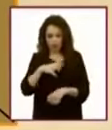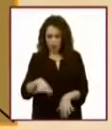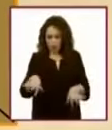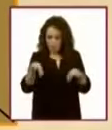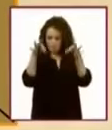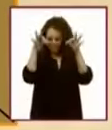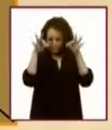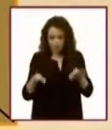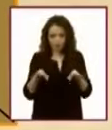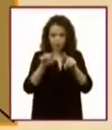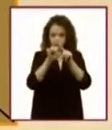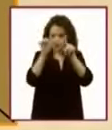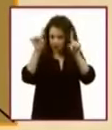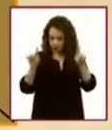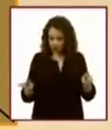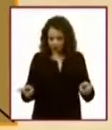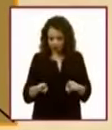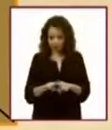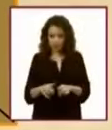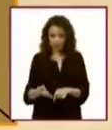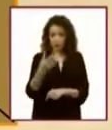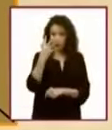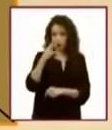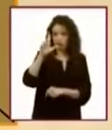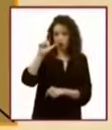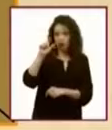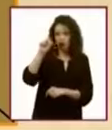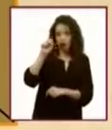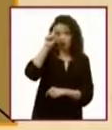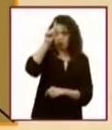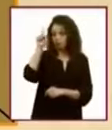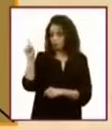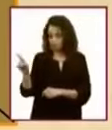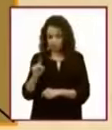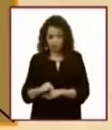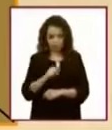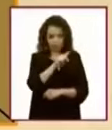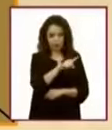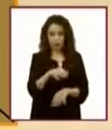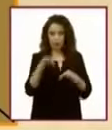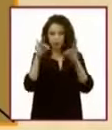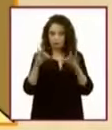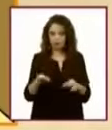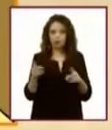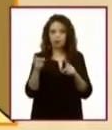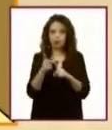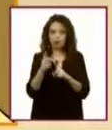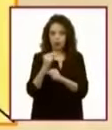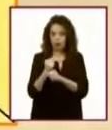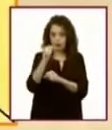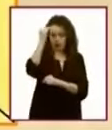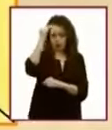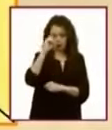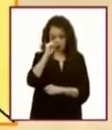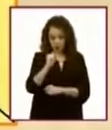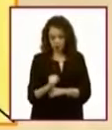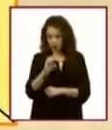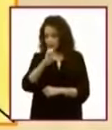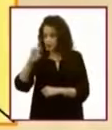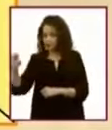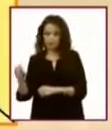perfectamente cuadrada y sus 4 lados están situados directamente al norte, sur, este y